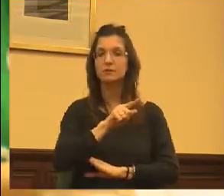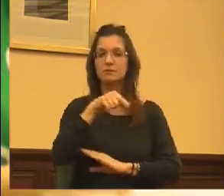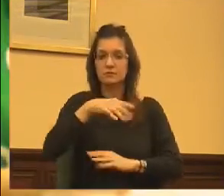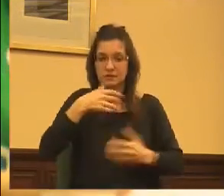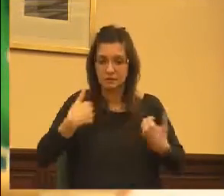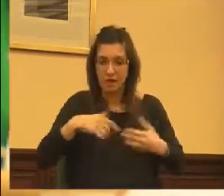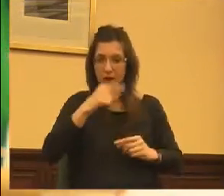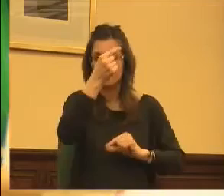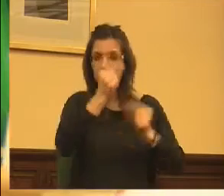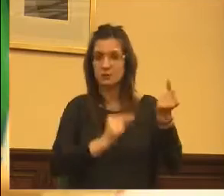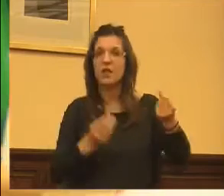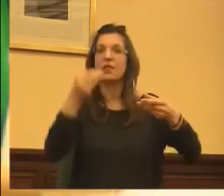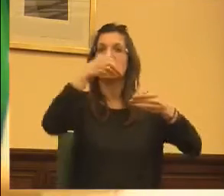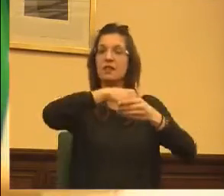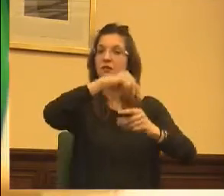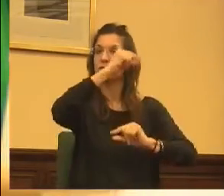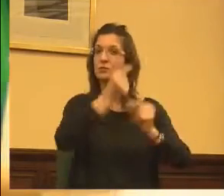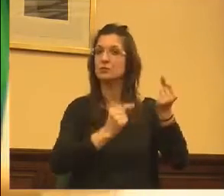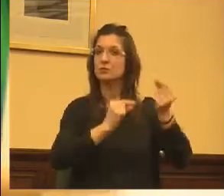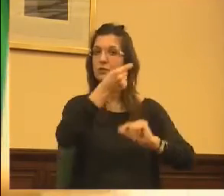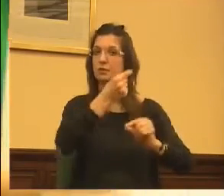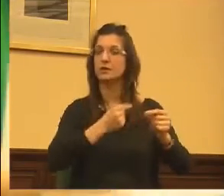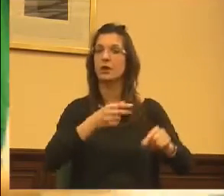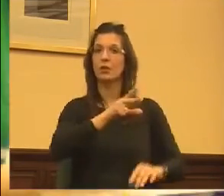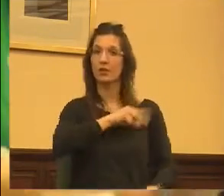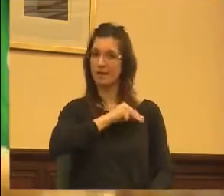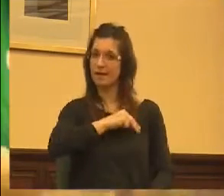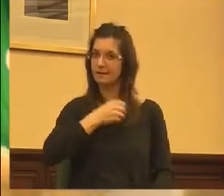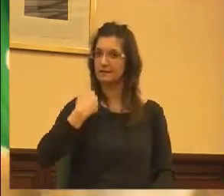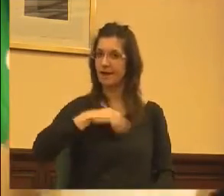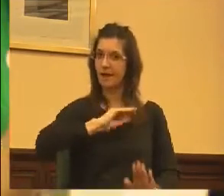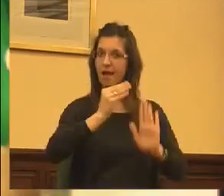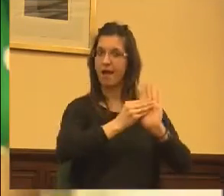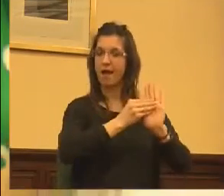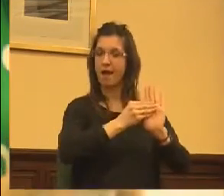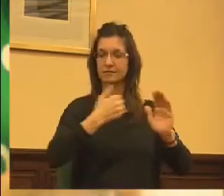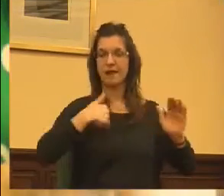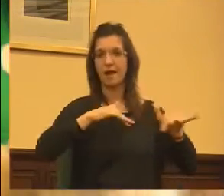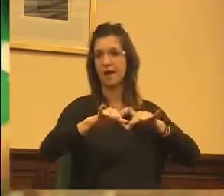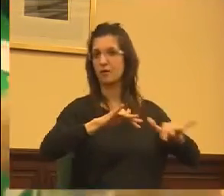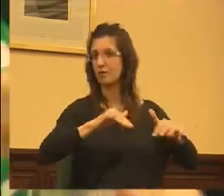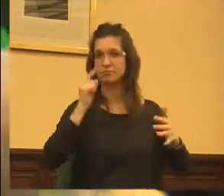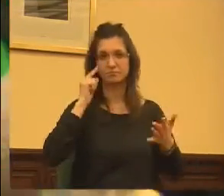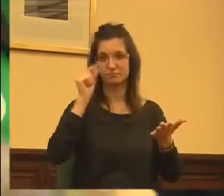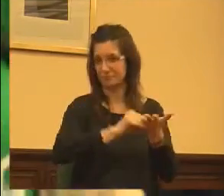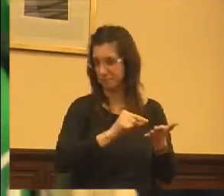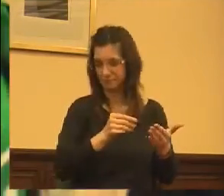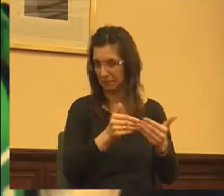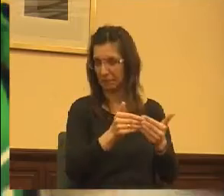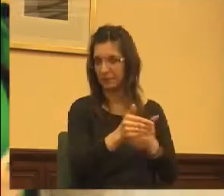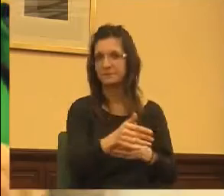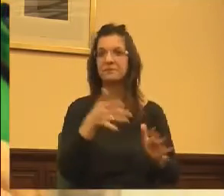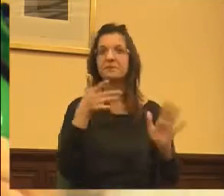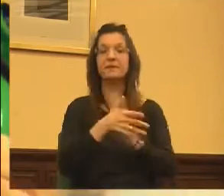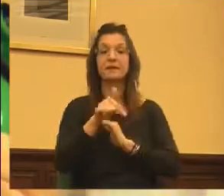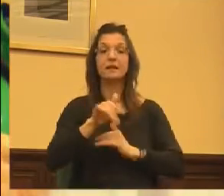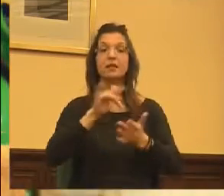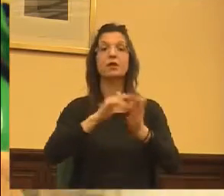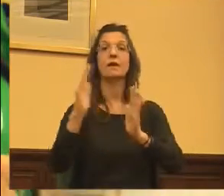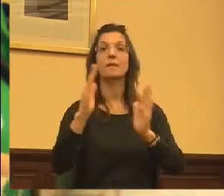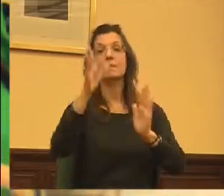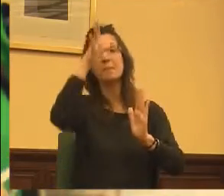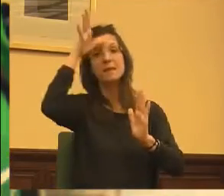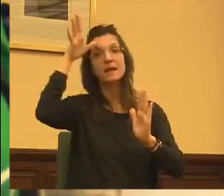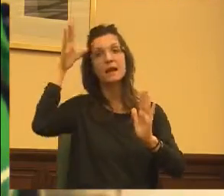presupuestariamente a día de hoy en las partidas presupuestarias de la Concejalía y son de ejecución inmediata, lo cual significa que en este verano se